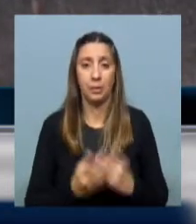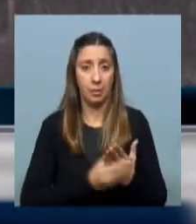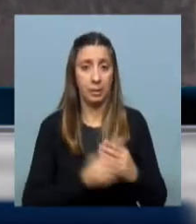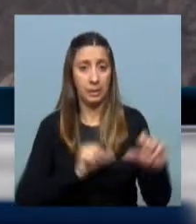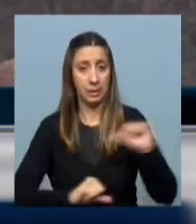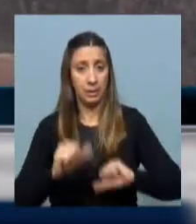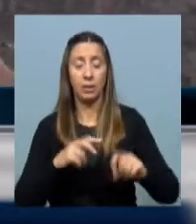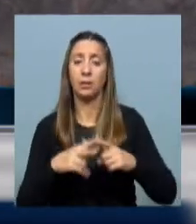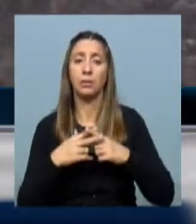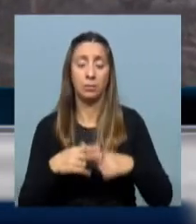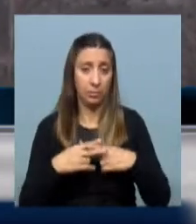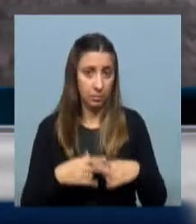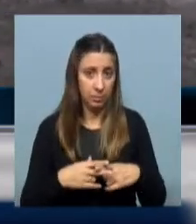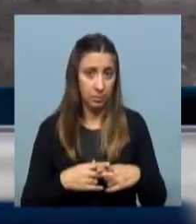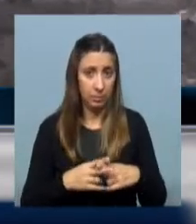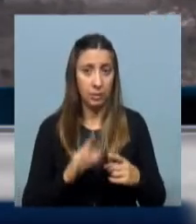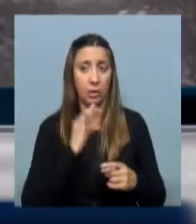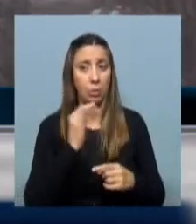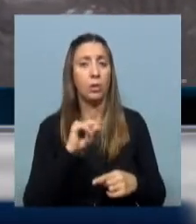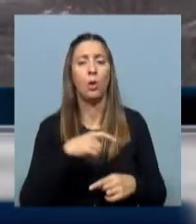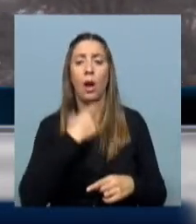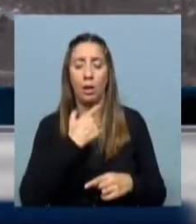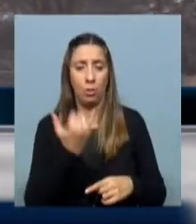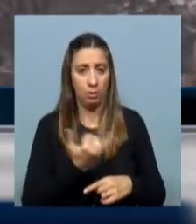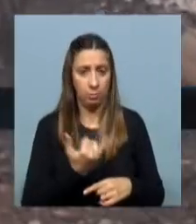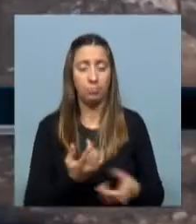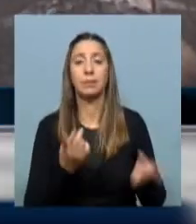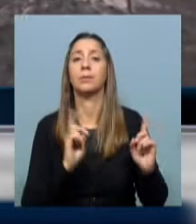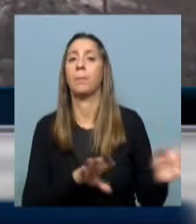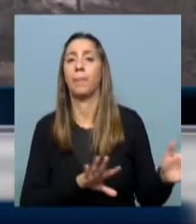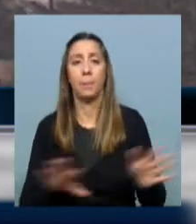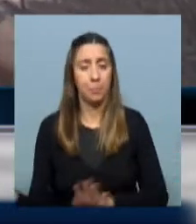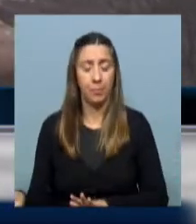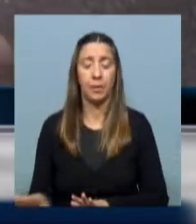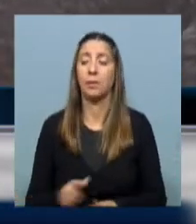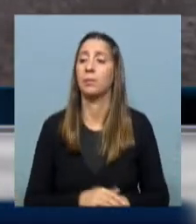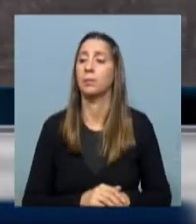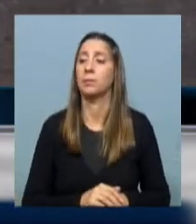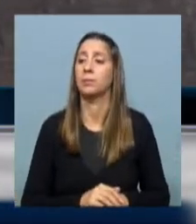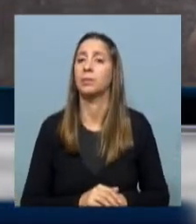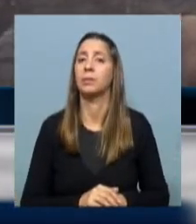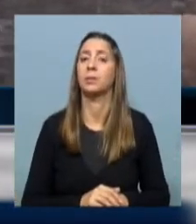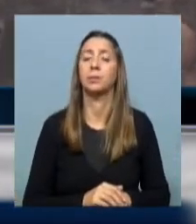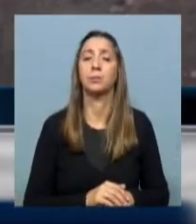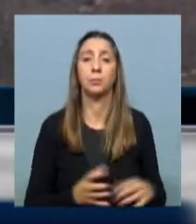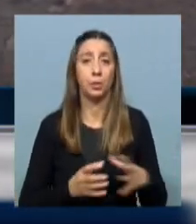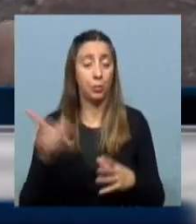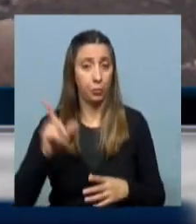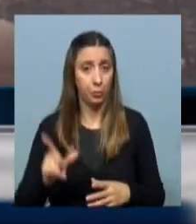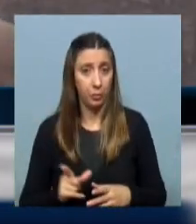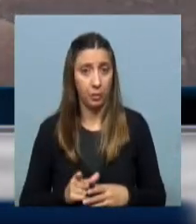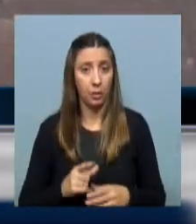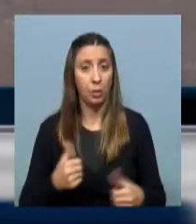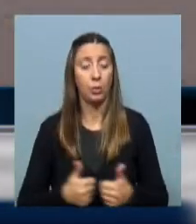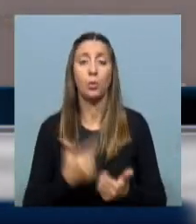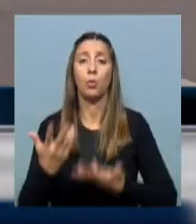de Ciencia y Tecnología, que nos va dando las fuentes de calor. Eso por un lado. Y por otro lado, nos lo da el Sistema Federal de Manejo del